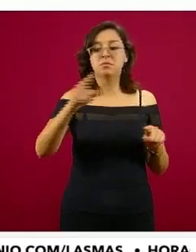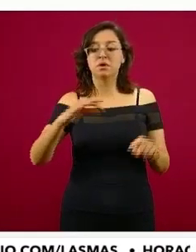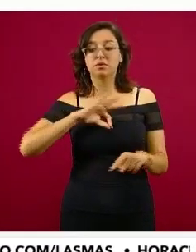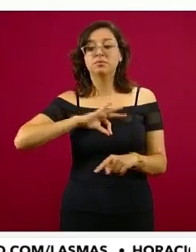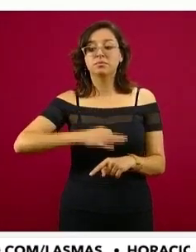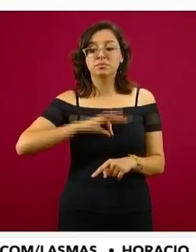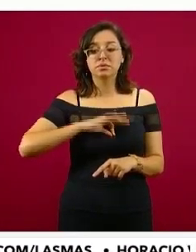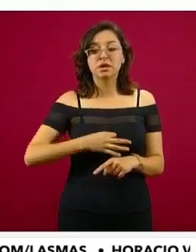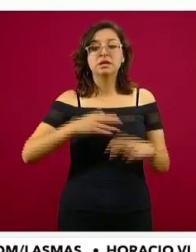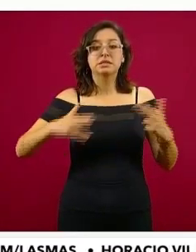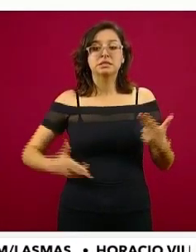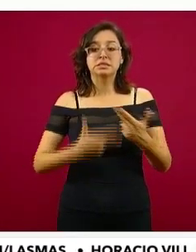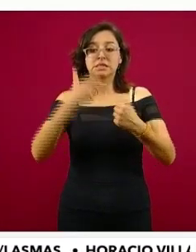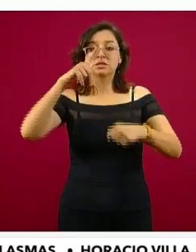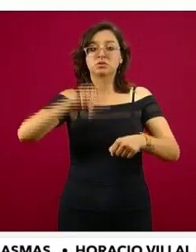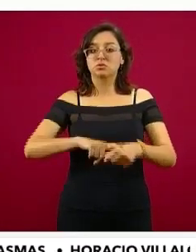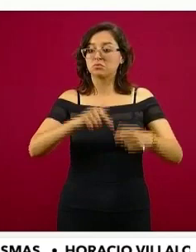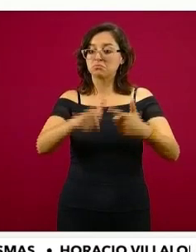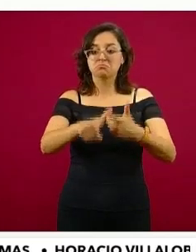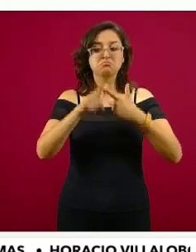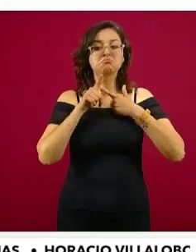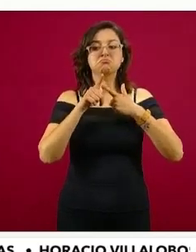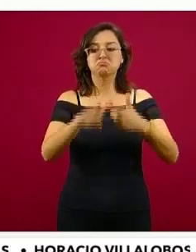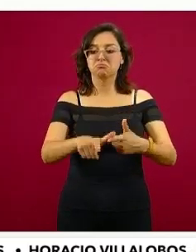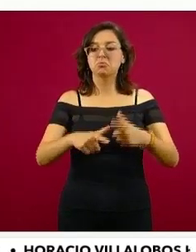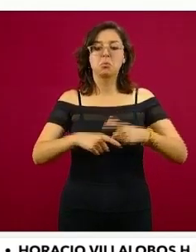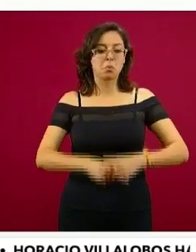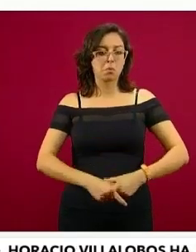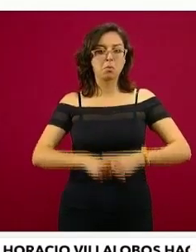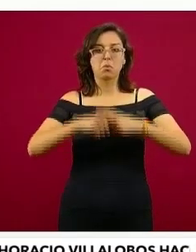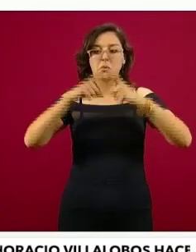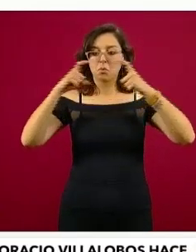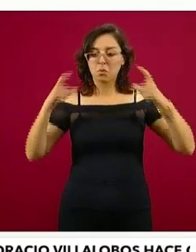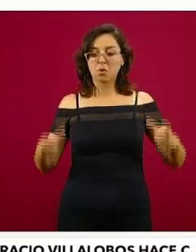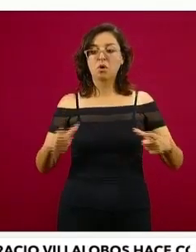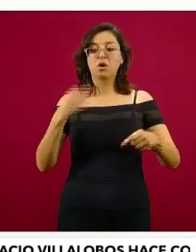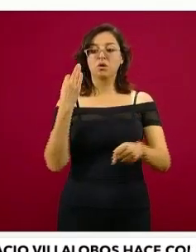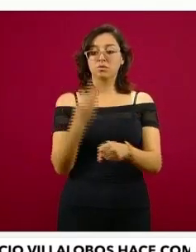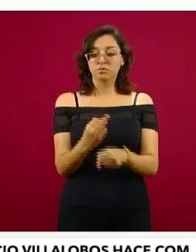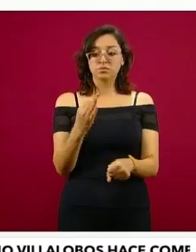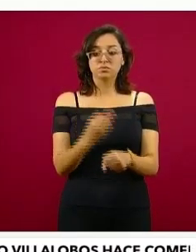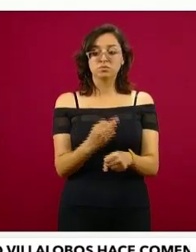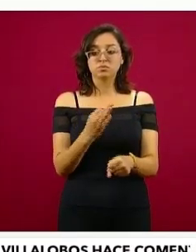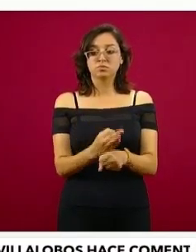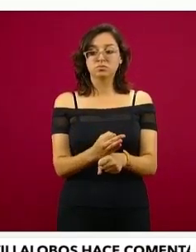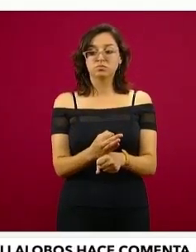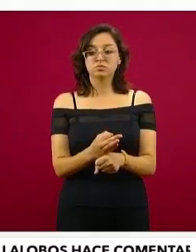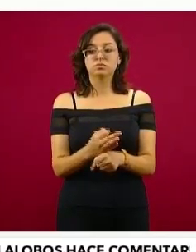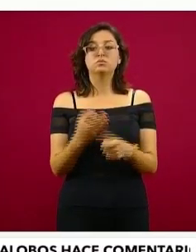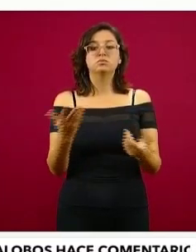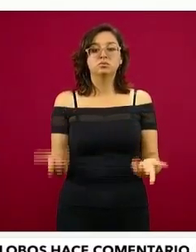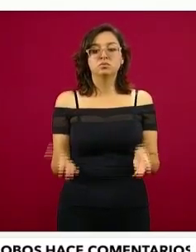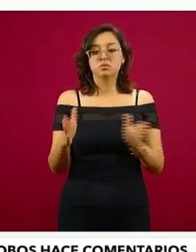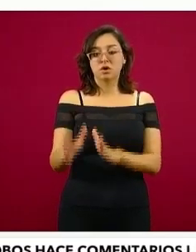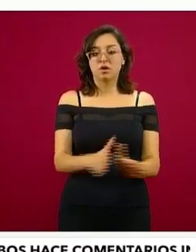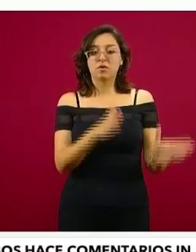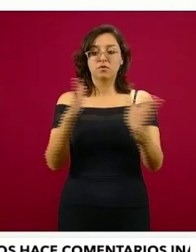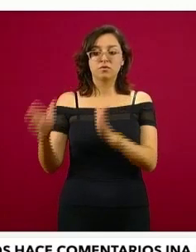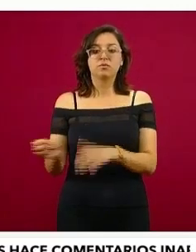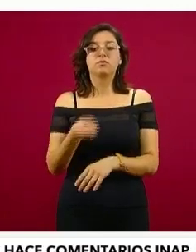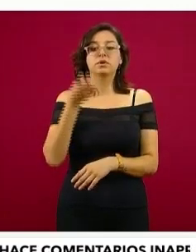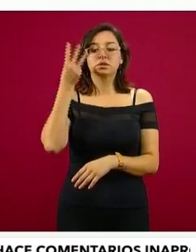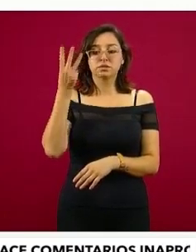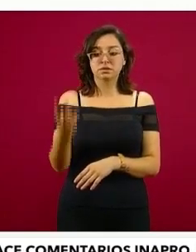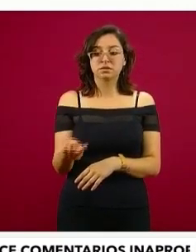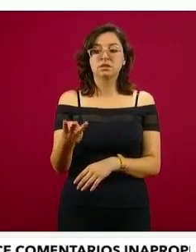caso a nivel nacional continúa en ascenso. Estamos precisamente en la fase 3, en